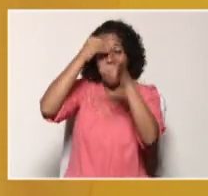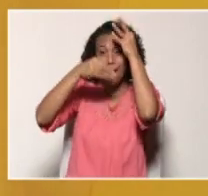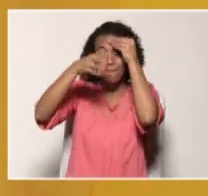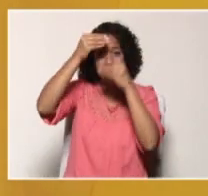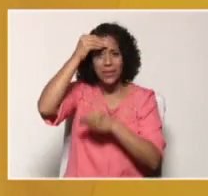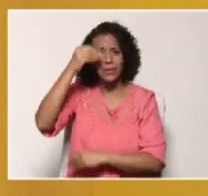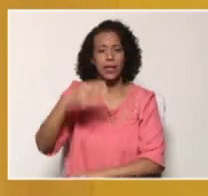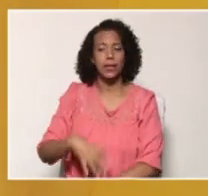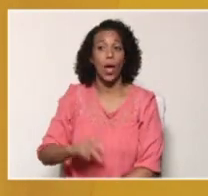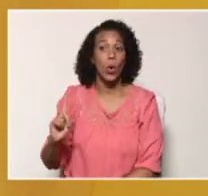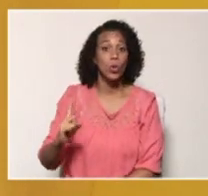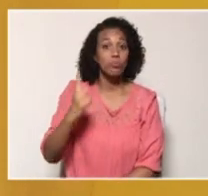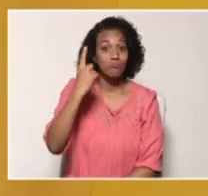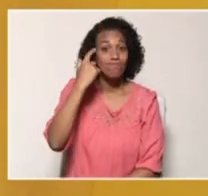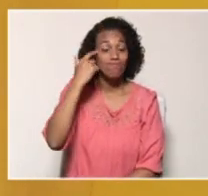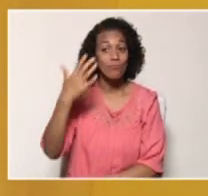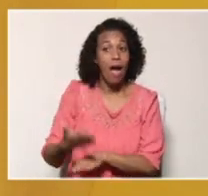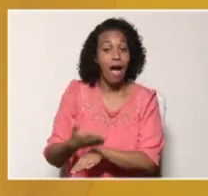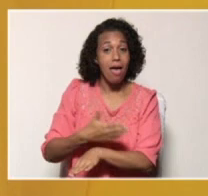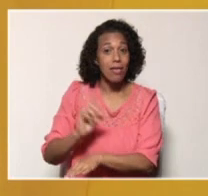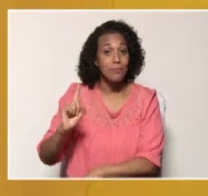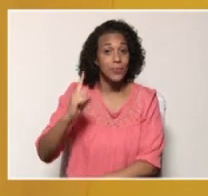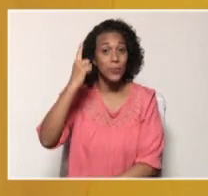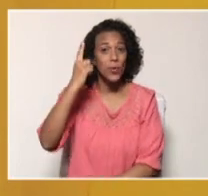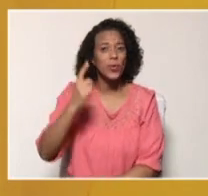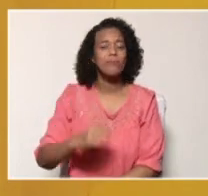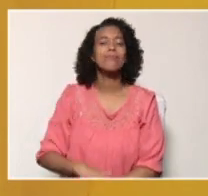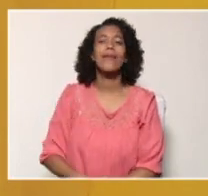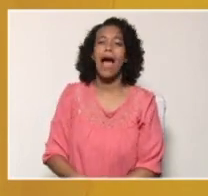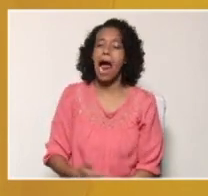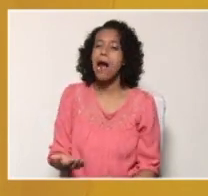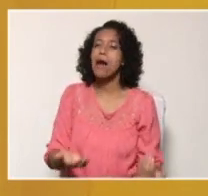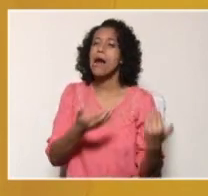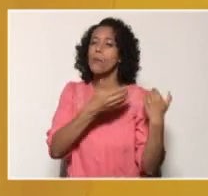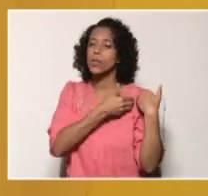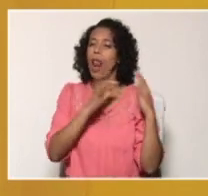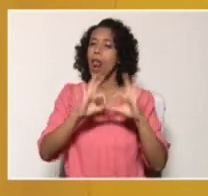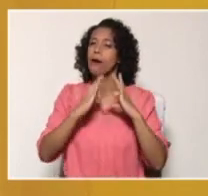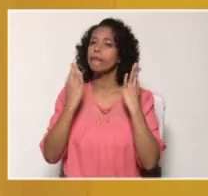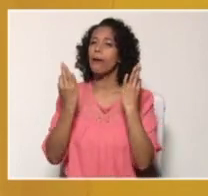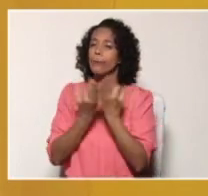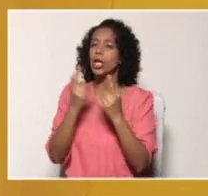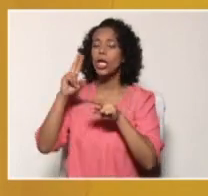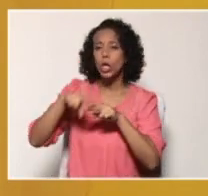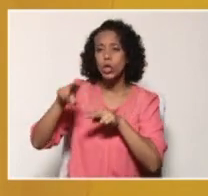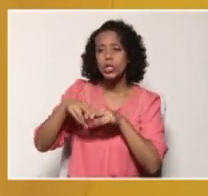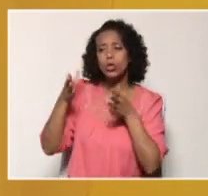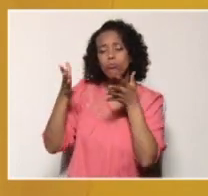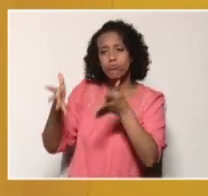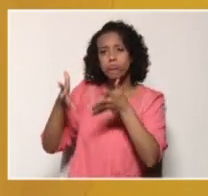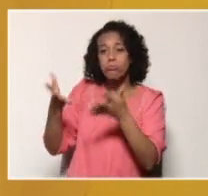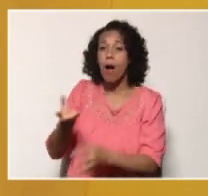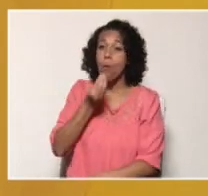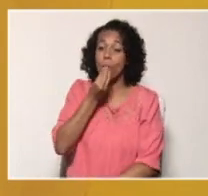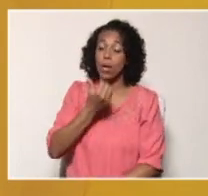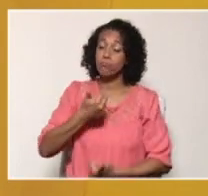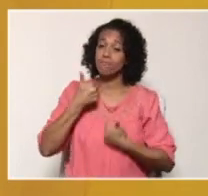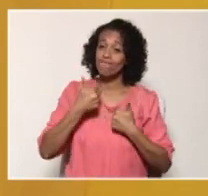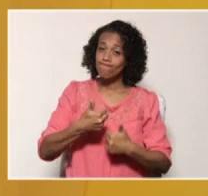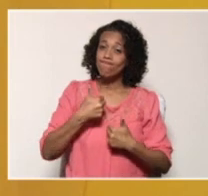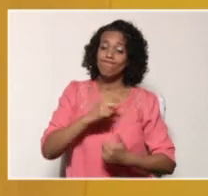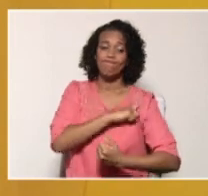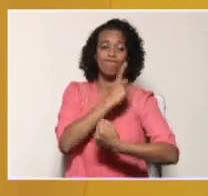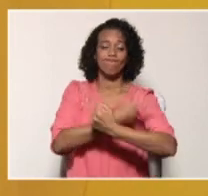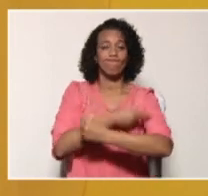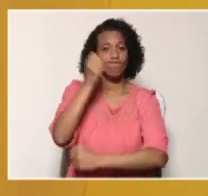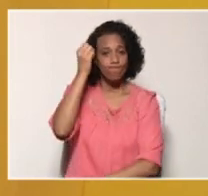aprendiendo. Pero una de las cosas que tenemos que aprender allá en casa es que es responsabilidad de la familia que nuestros niños y niñas se alimenten bien para que